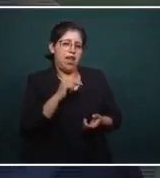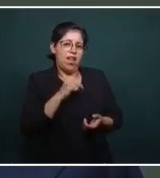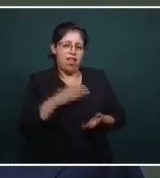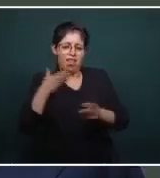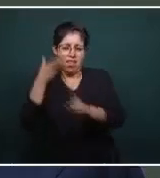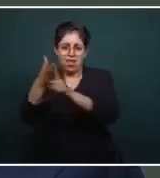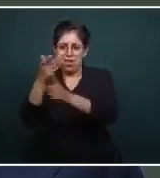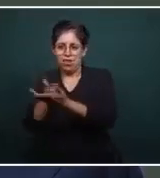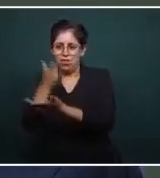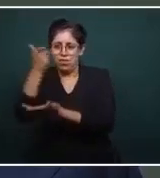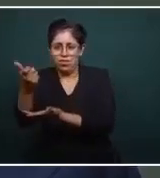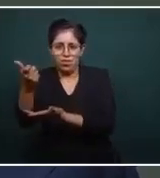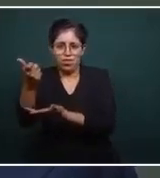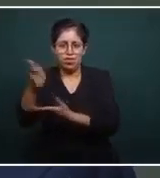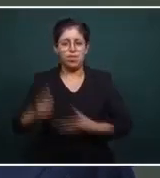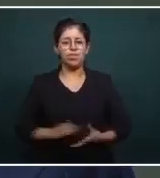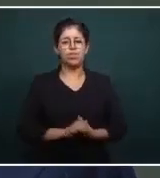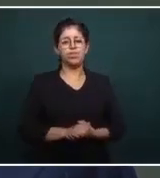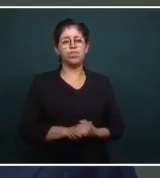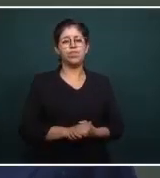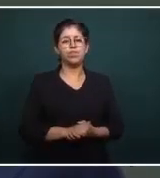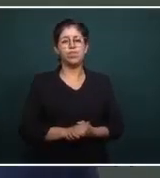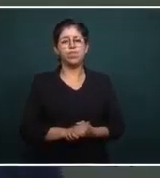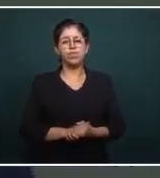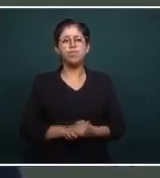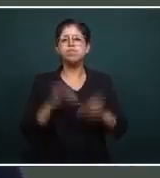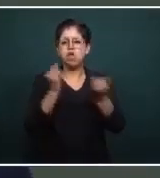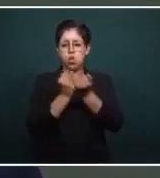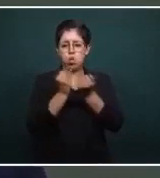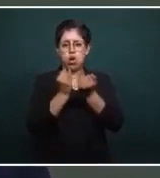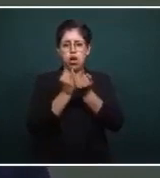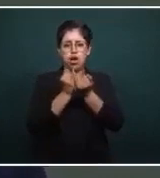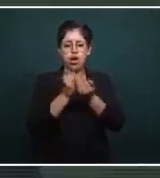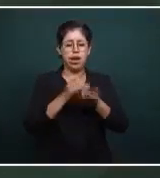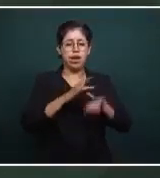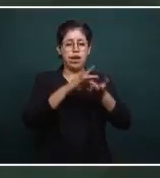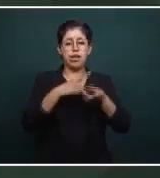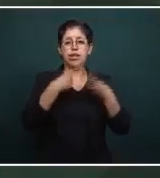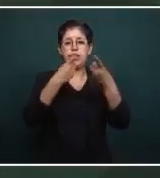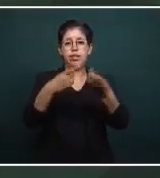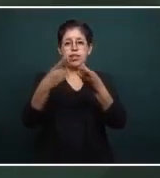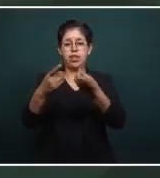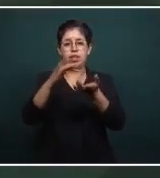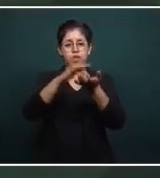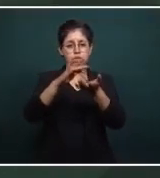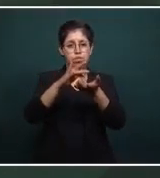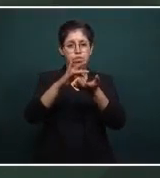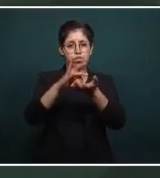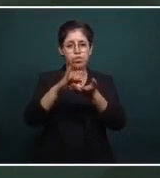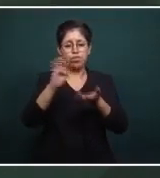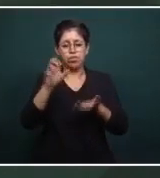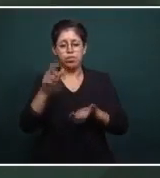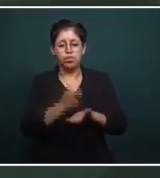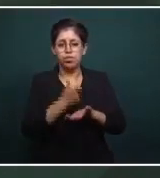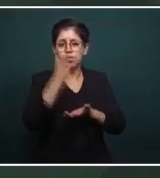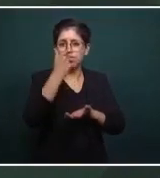de manera directa, como se están entregando todos los apoyos al pueblo, para